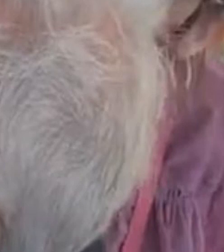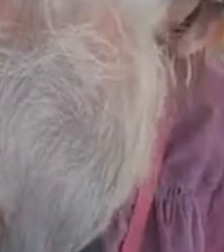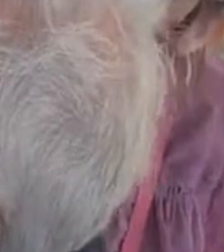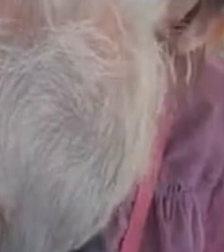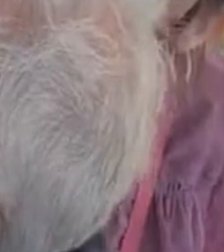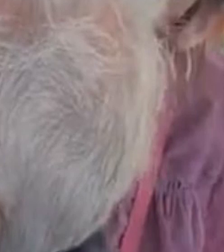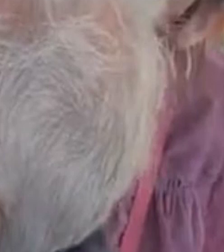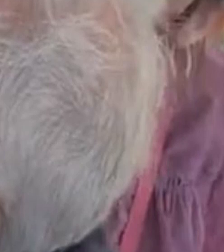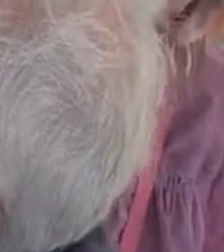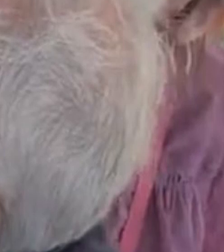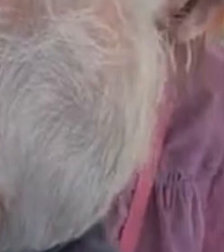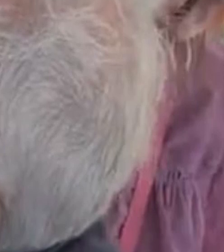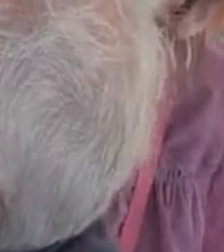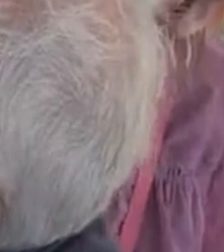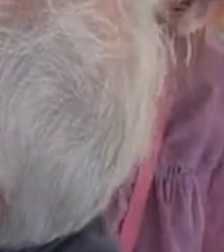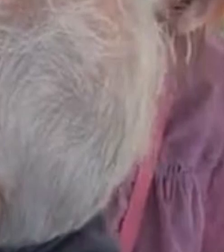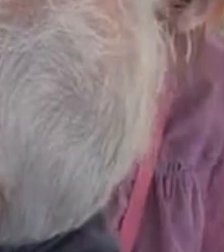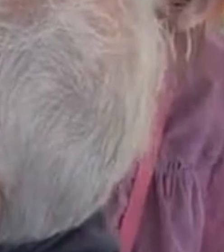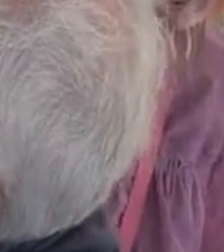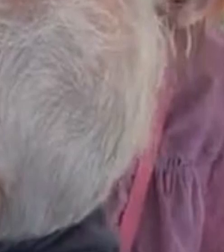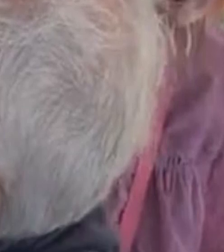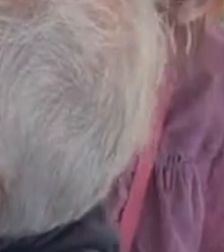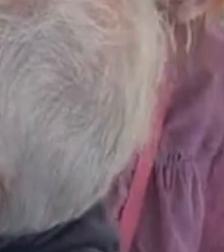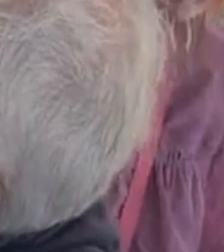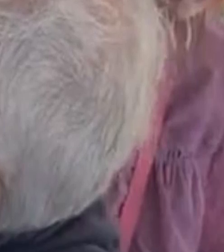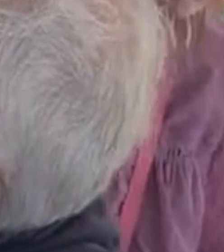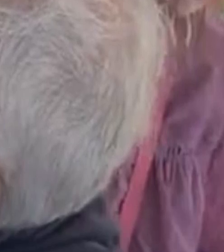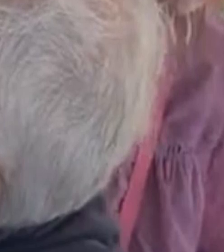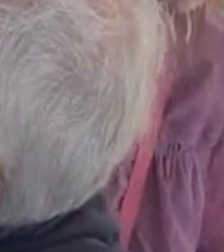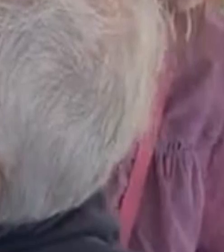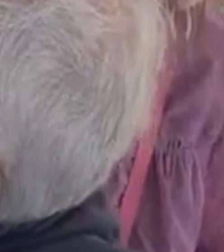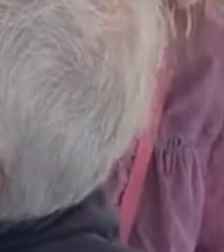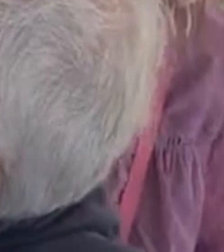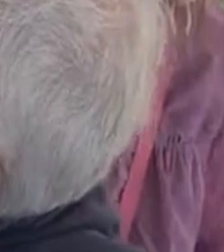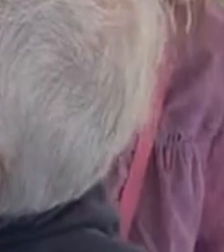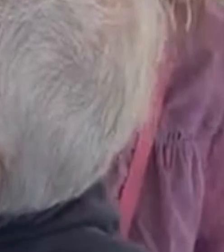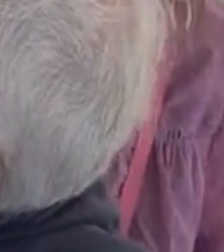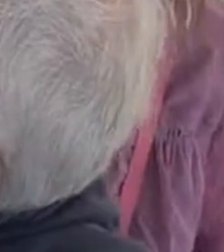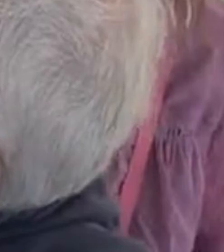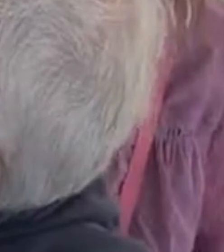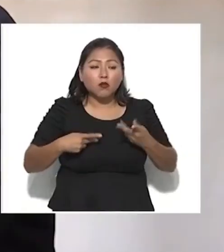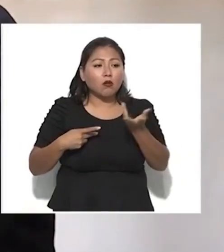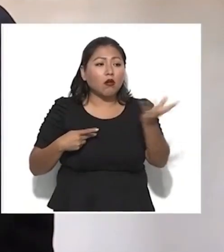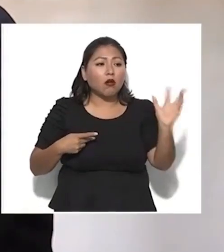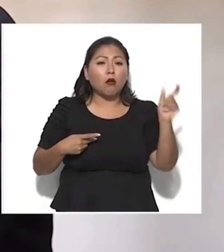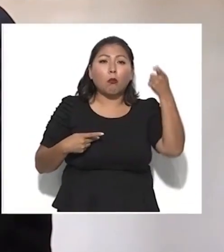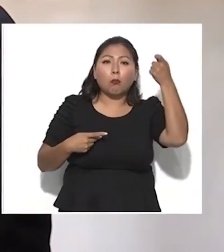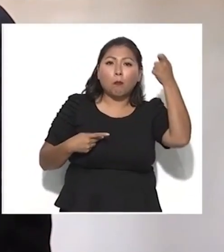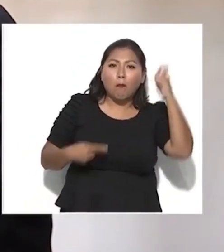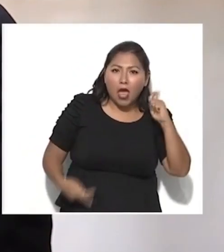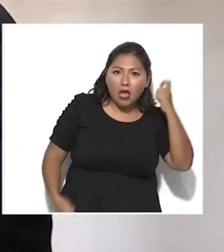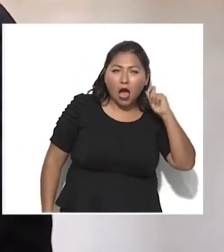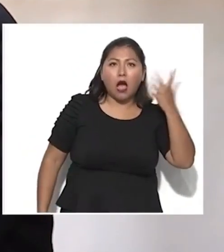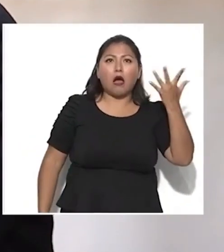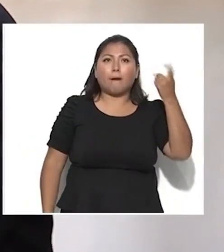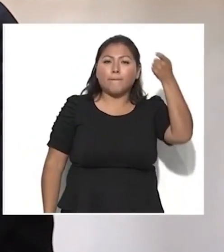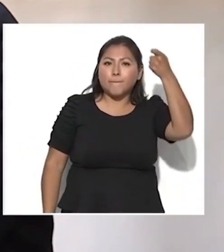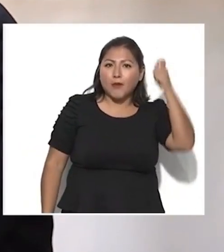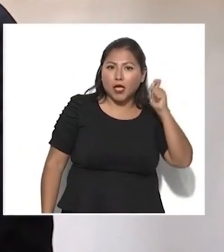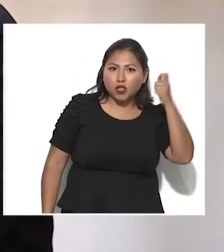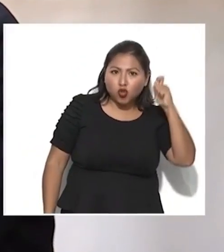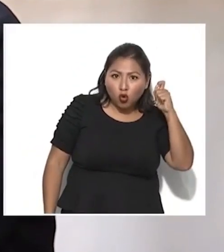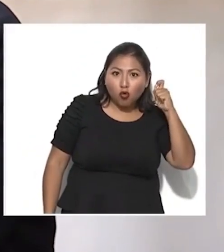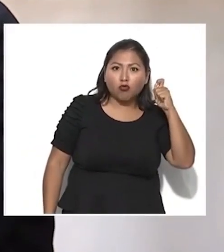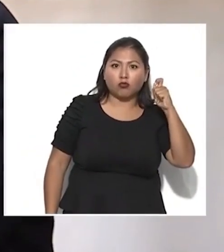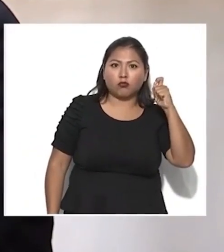la diputada morenista Julieta Ramírez, fue sin consentimiento. La opinión pública se divide en que,